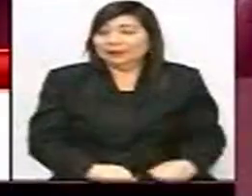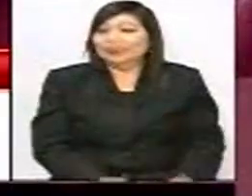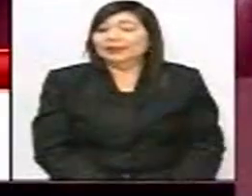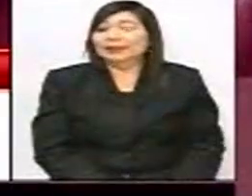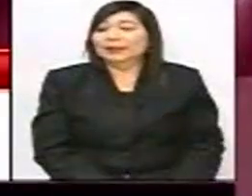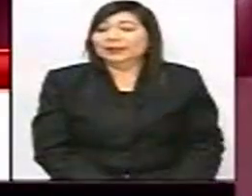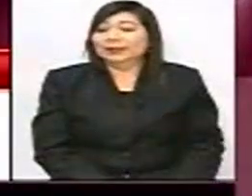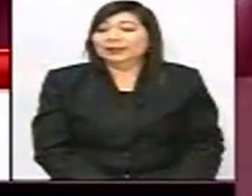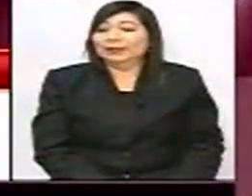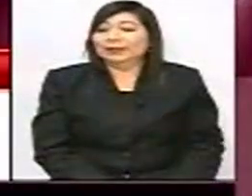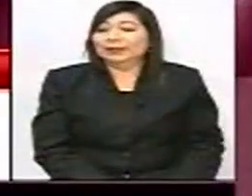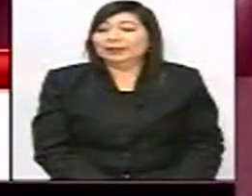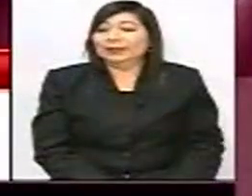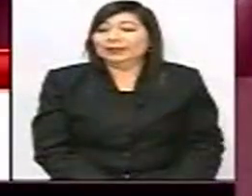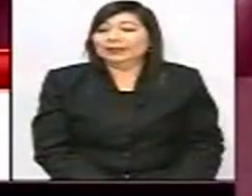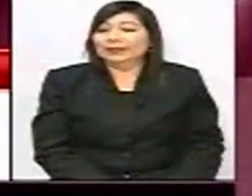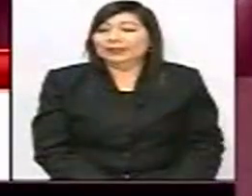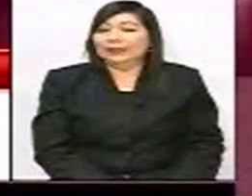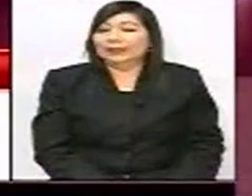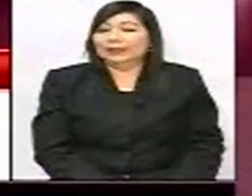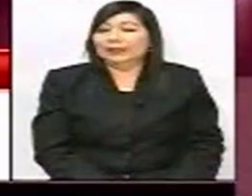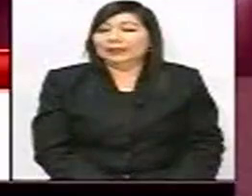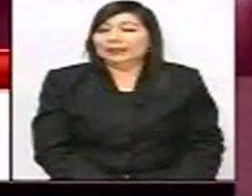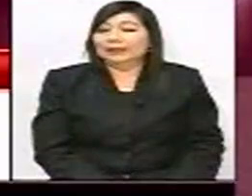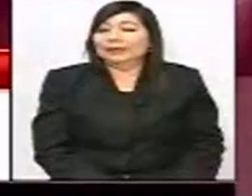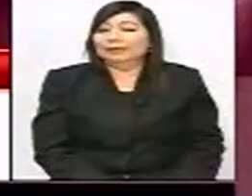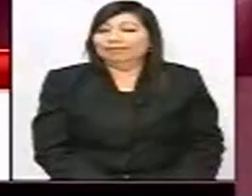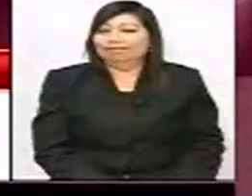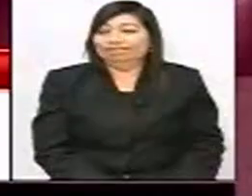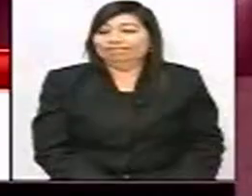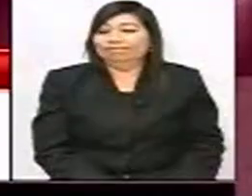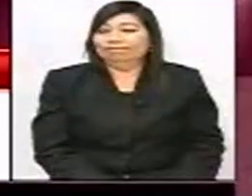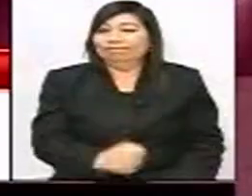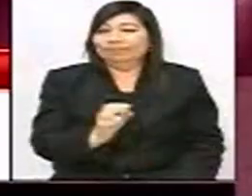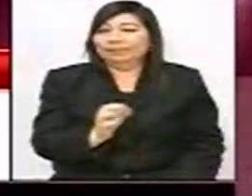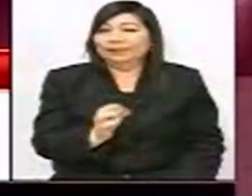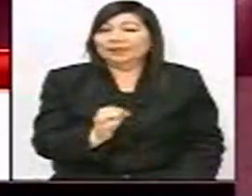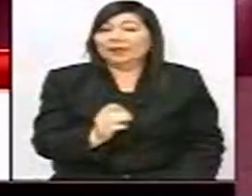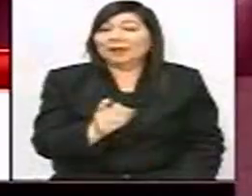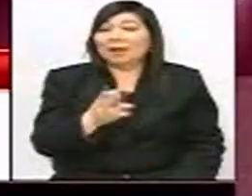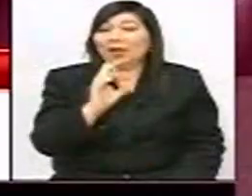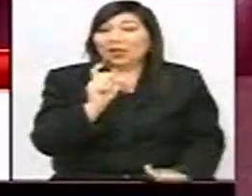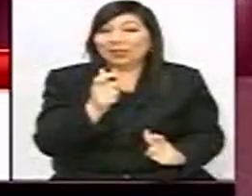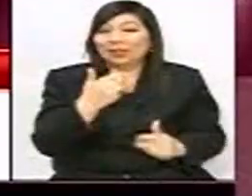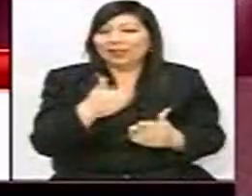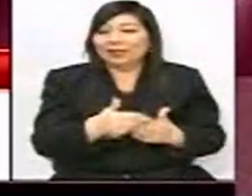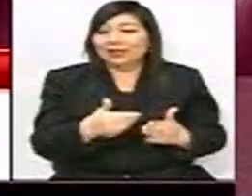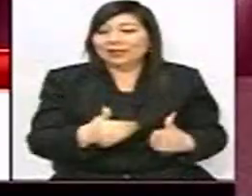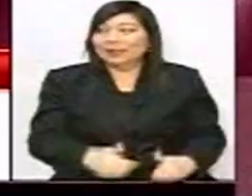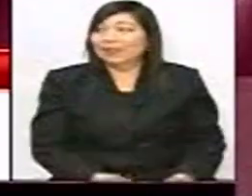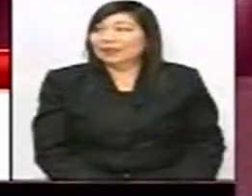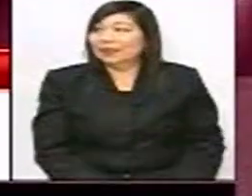¿no? Bien. Presidente, agradezco la precisión del señor Lachea.